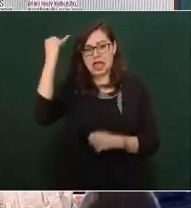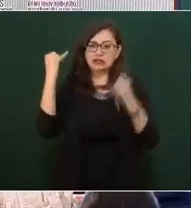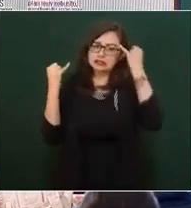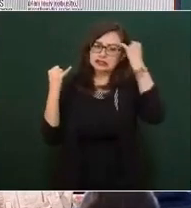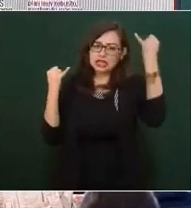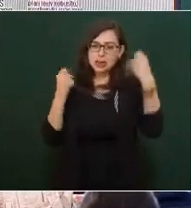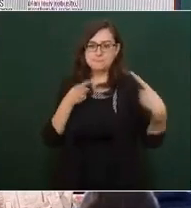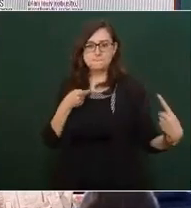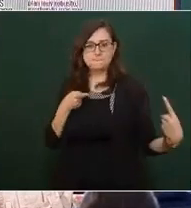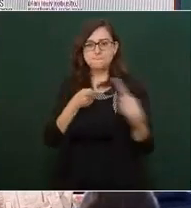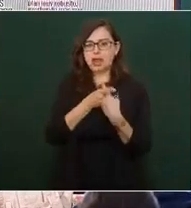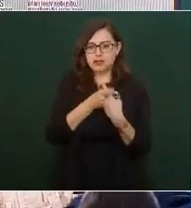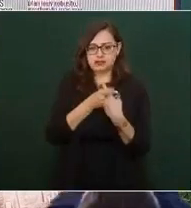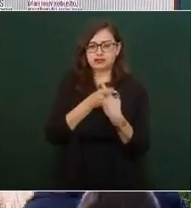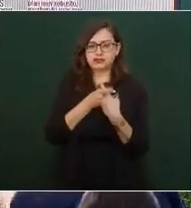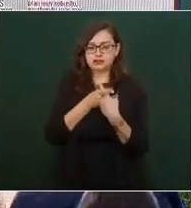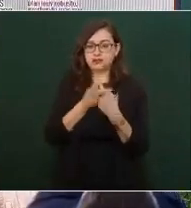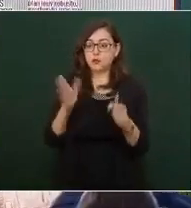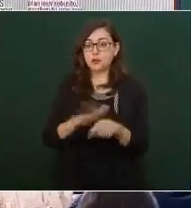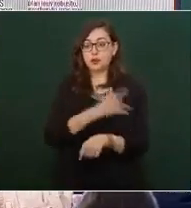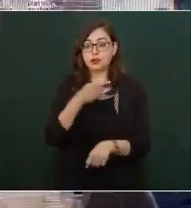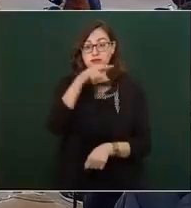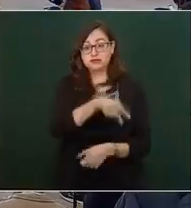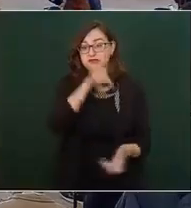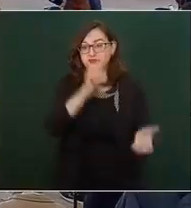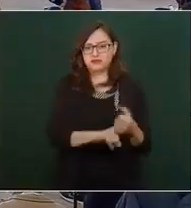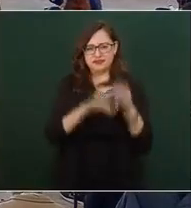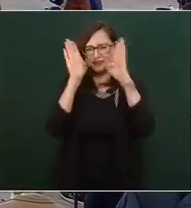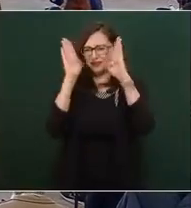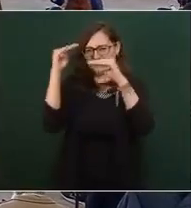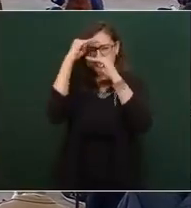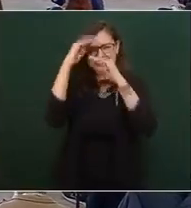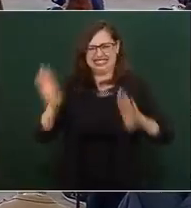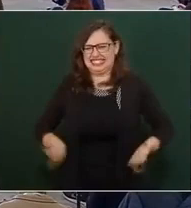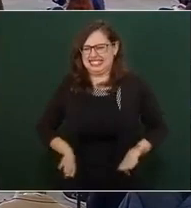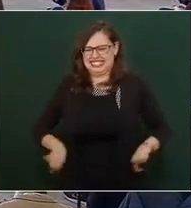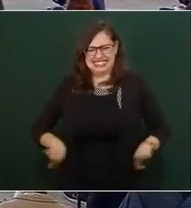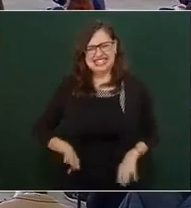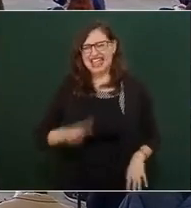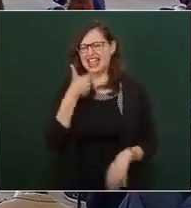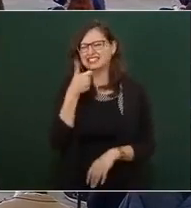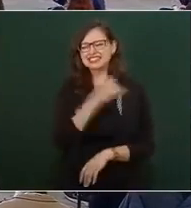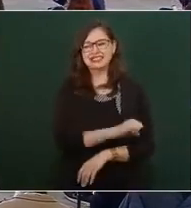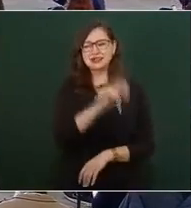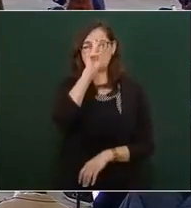porque son muy conservadores los dueños.